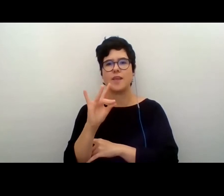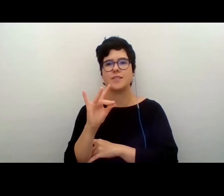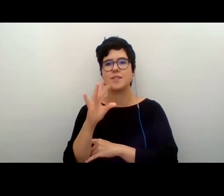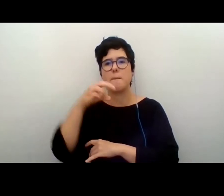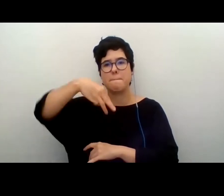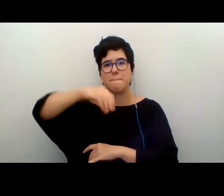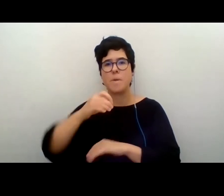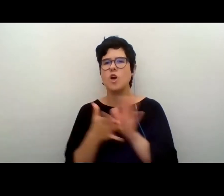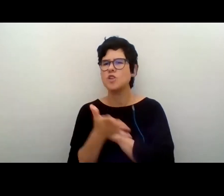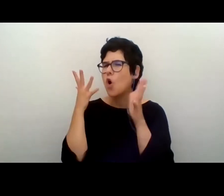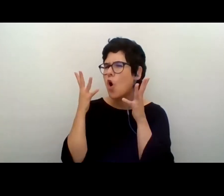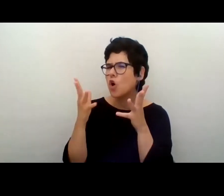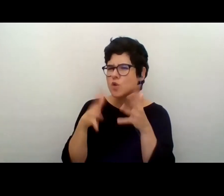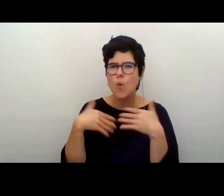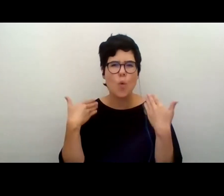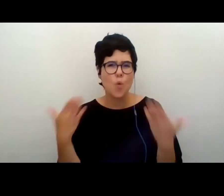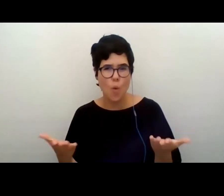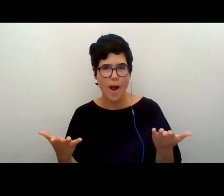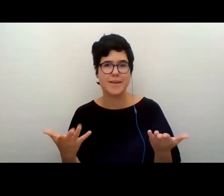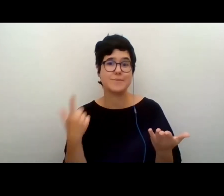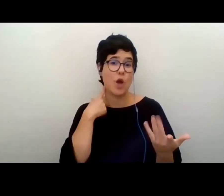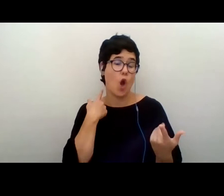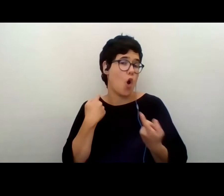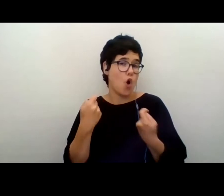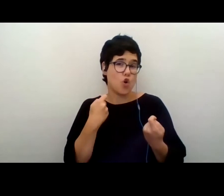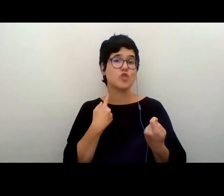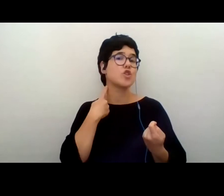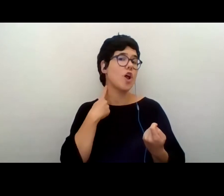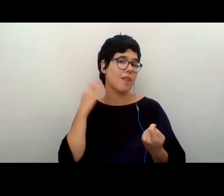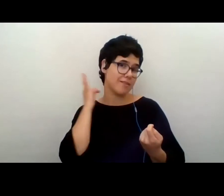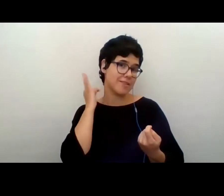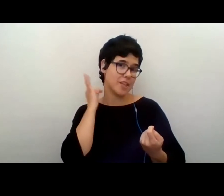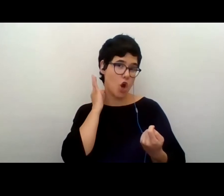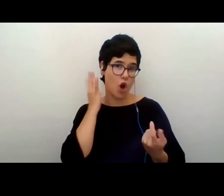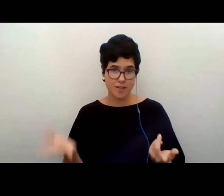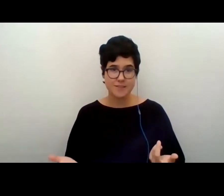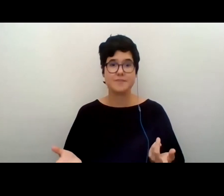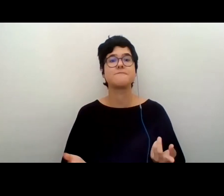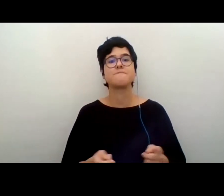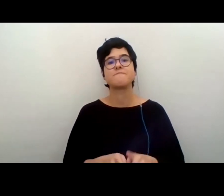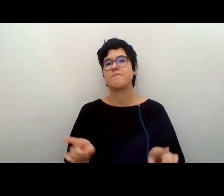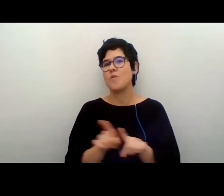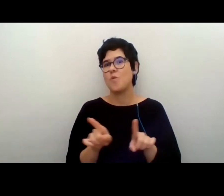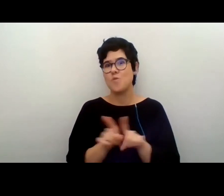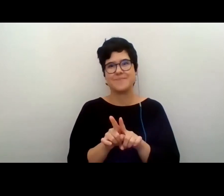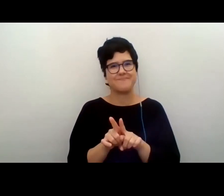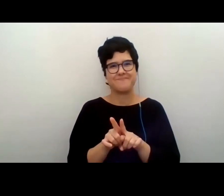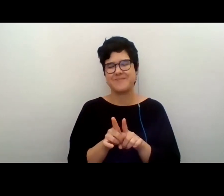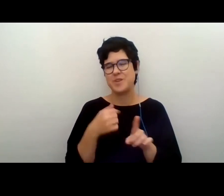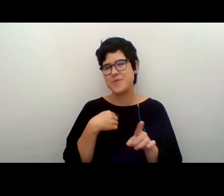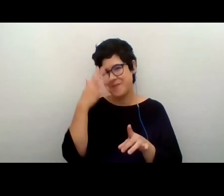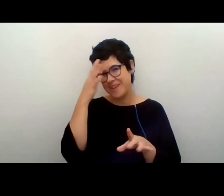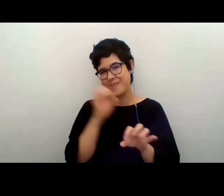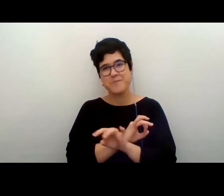En el hipotiroidismo, un buen control del tiroides fundamentalmente. Es decir, yo creo que queda claro. Lo que pasa es que me lo